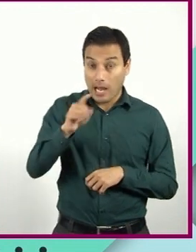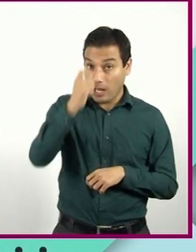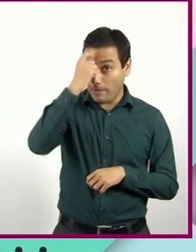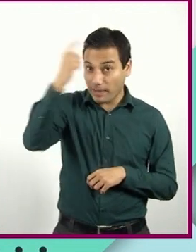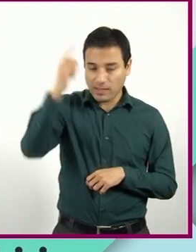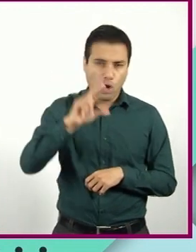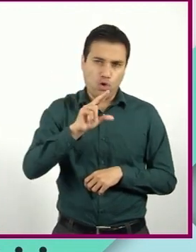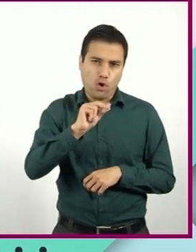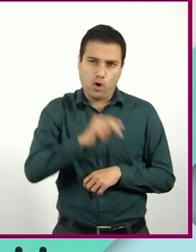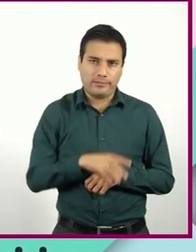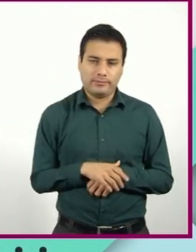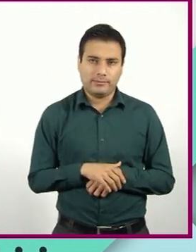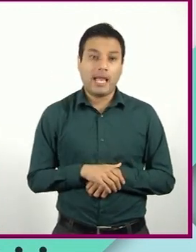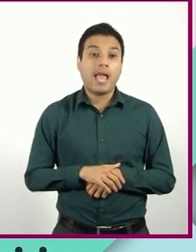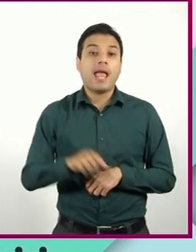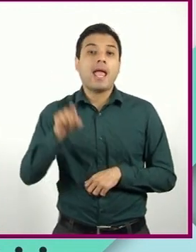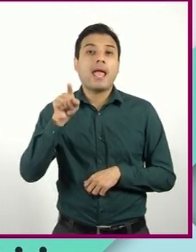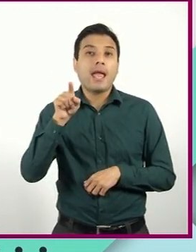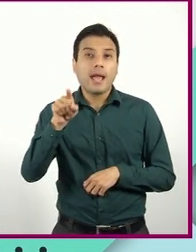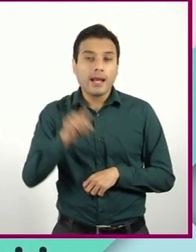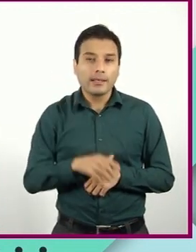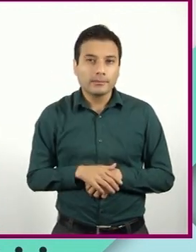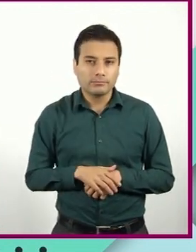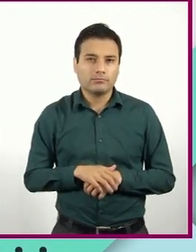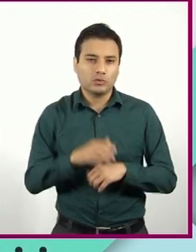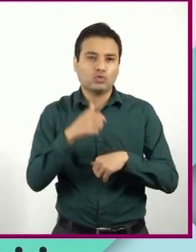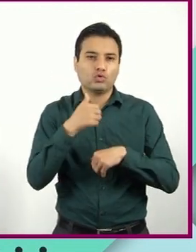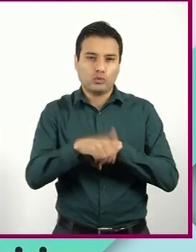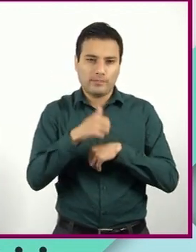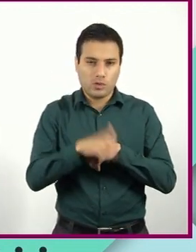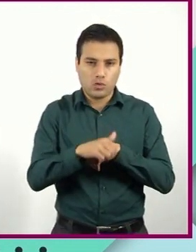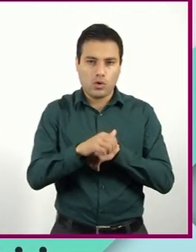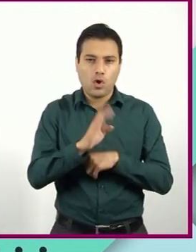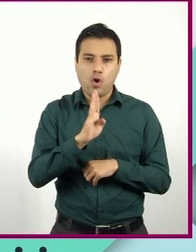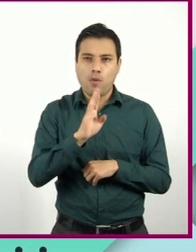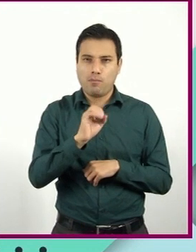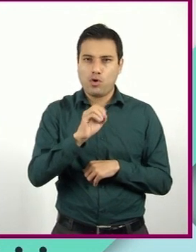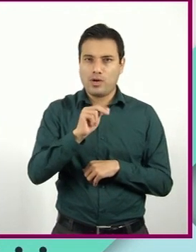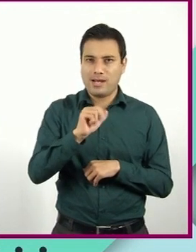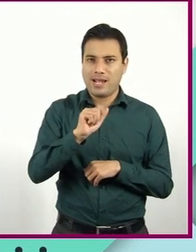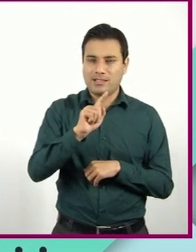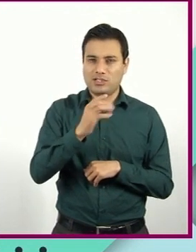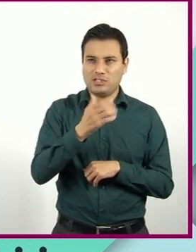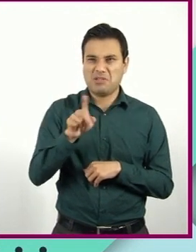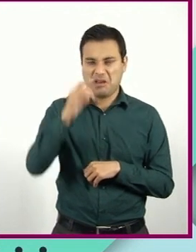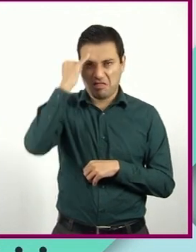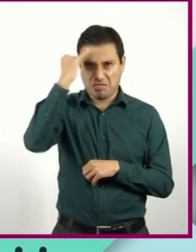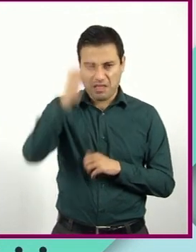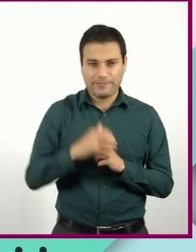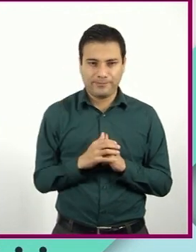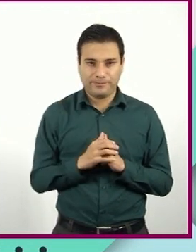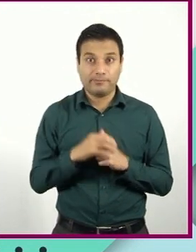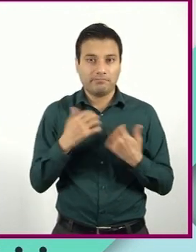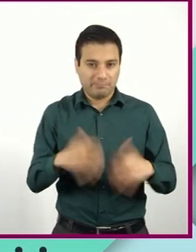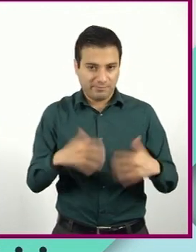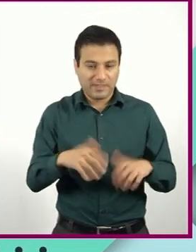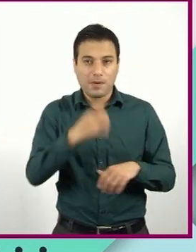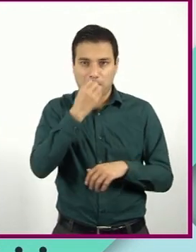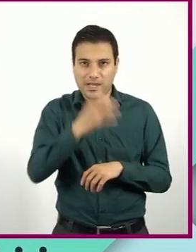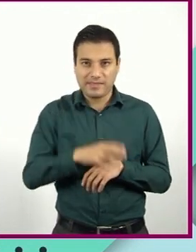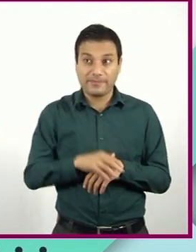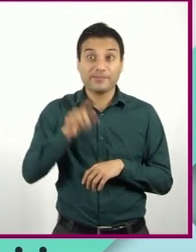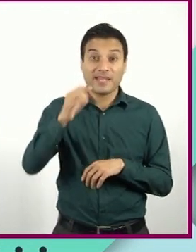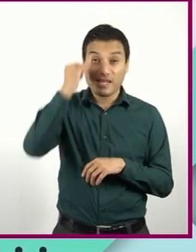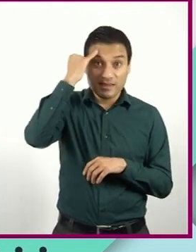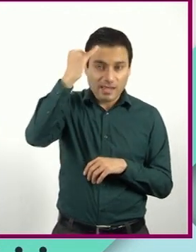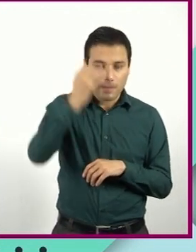en cambio se le ocurrió la idea de los números Bonacci. ¡Deslumbrante! Como la mayoría de las buenas ideas,